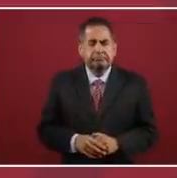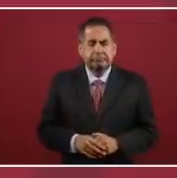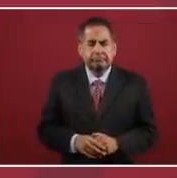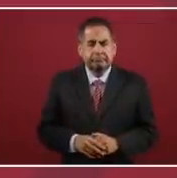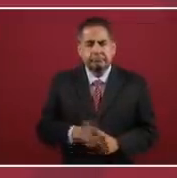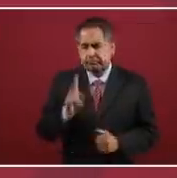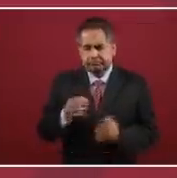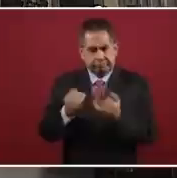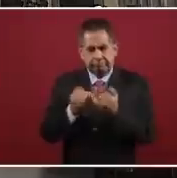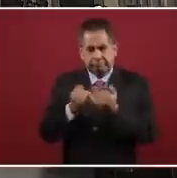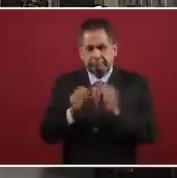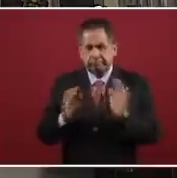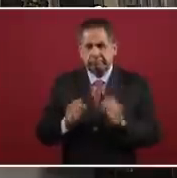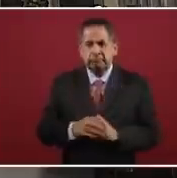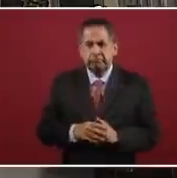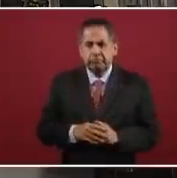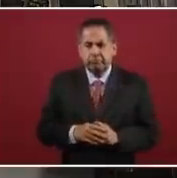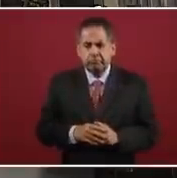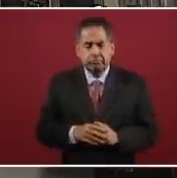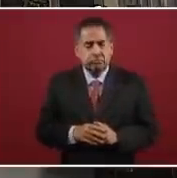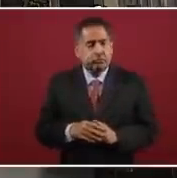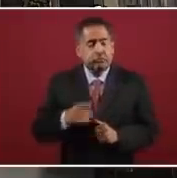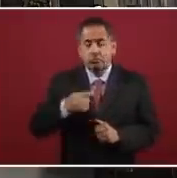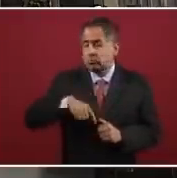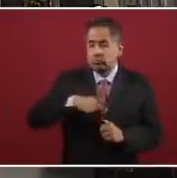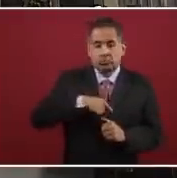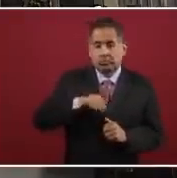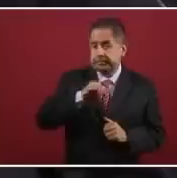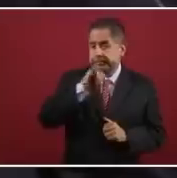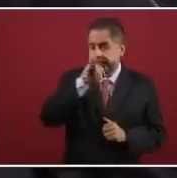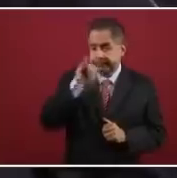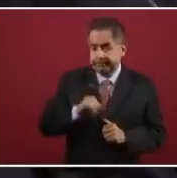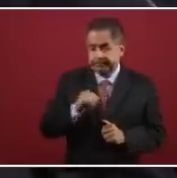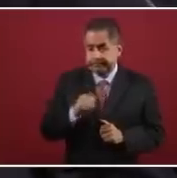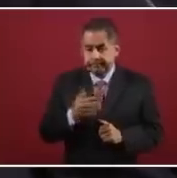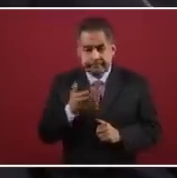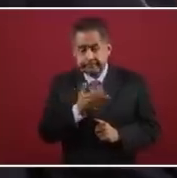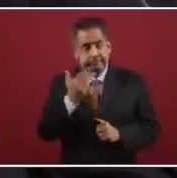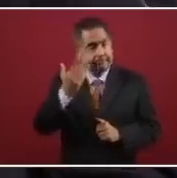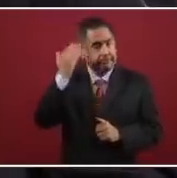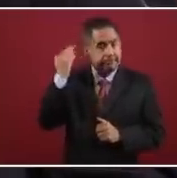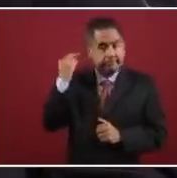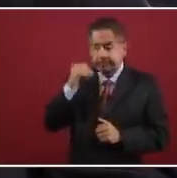igual. Nunca vamos a pedirle, porque nunca lo hemos hecho,